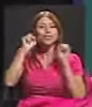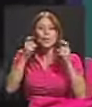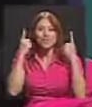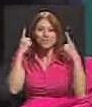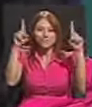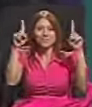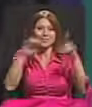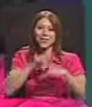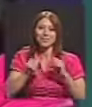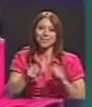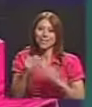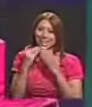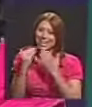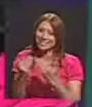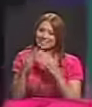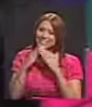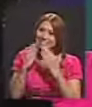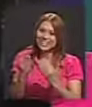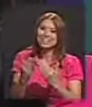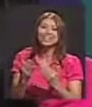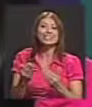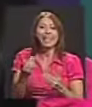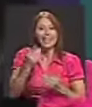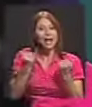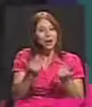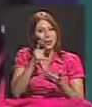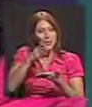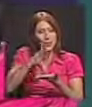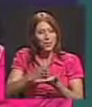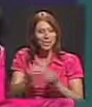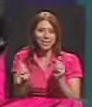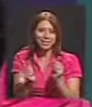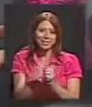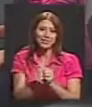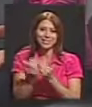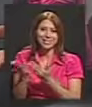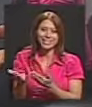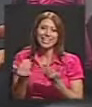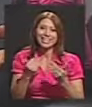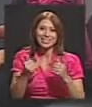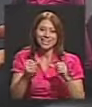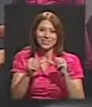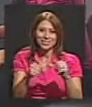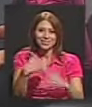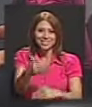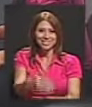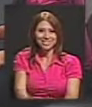posibilidades gracias fabián infinito gracias y nos vamos a un corte en compañía tuya ya volvemos con más de nexos